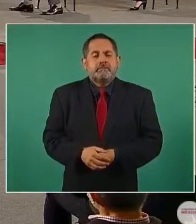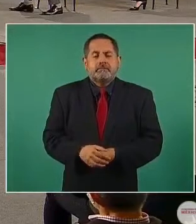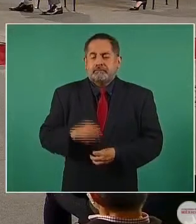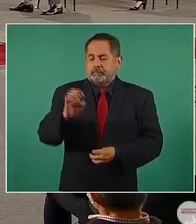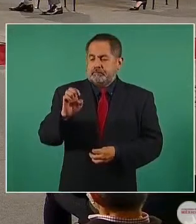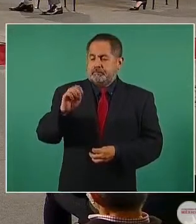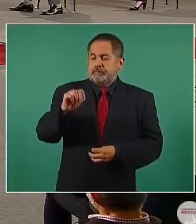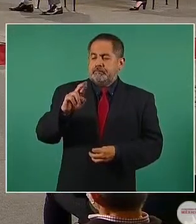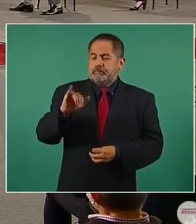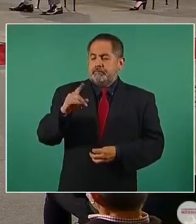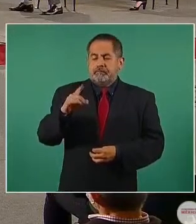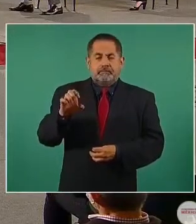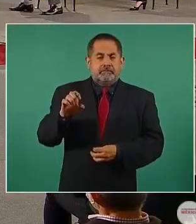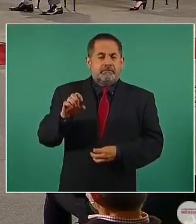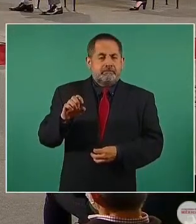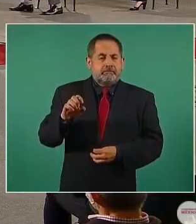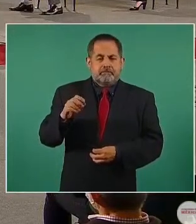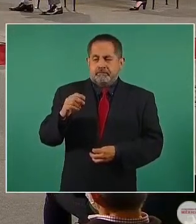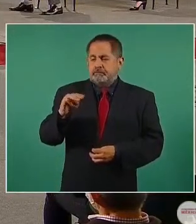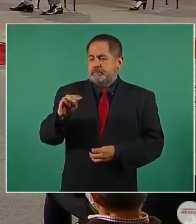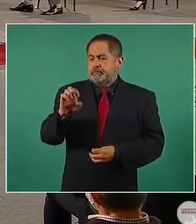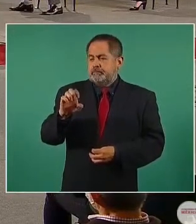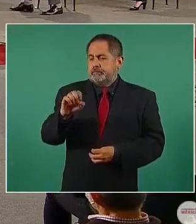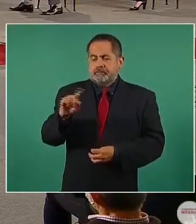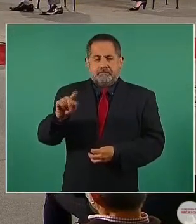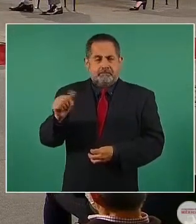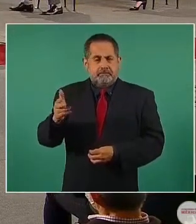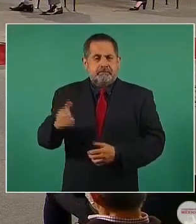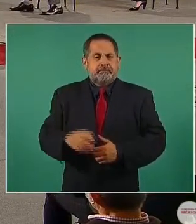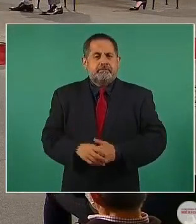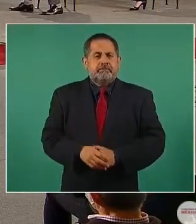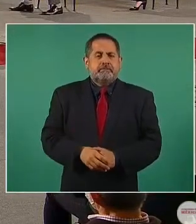Enrique Hernández Mesa.